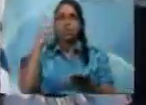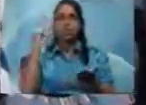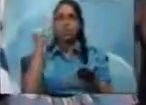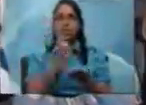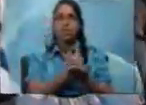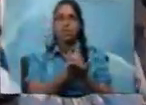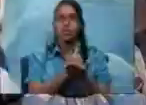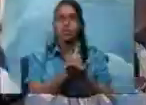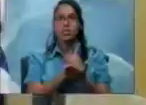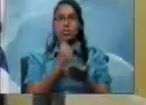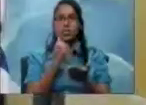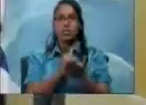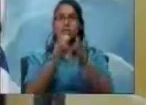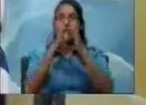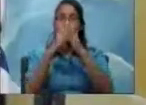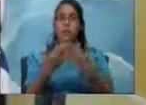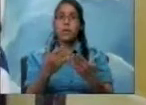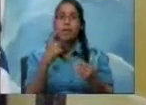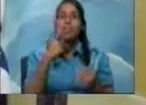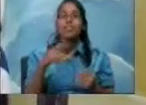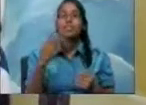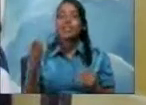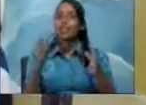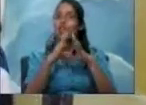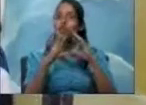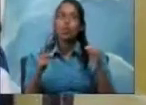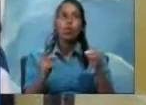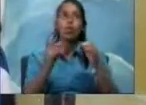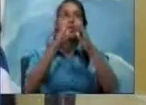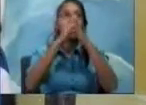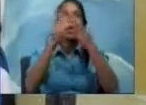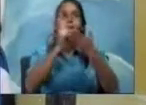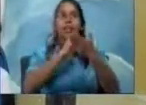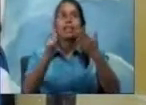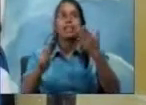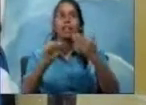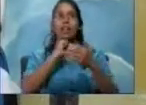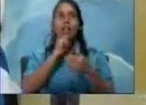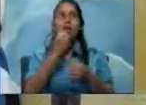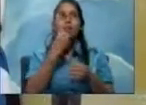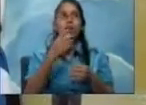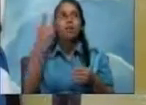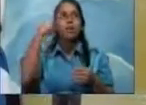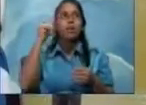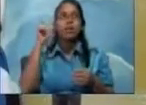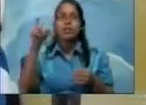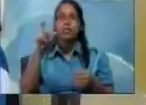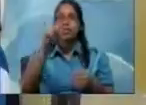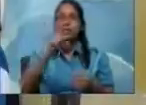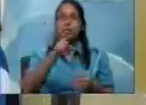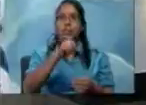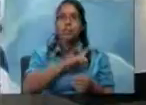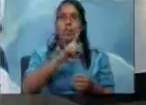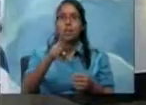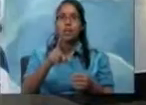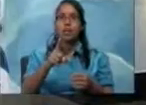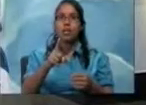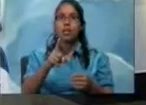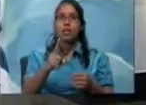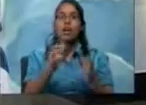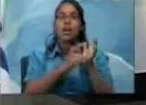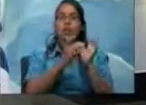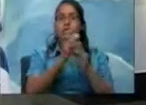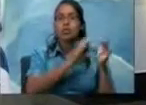guarde Biblia dicea para enseñar para redarguir Jesús